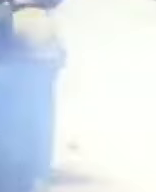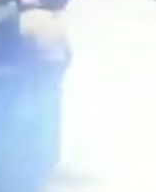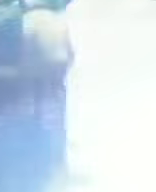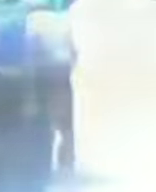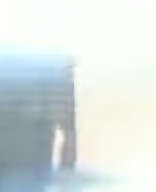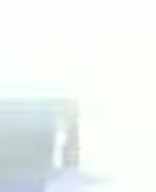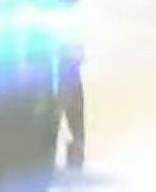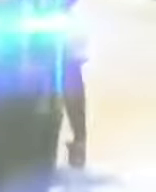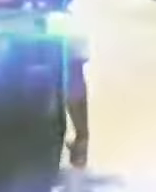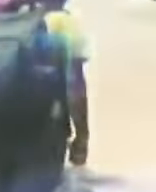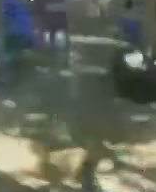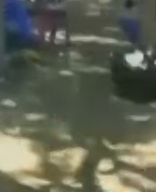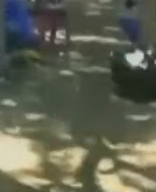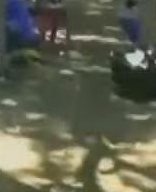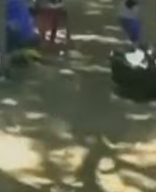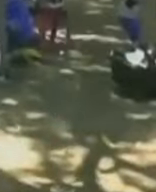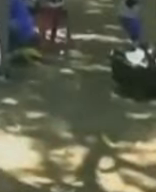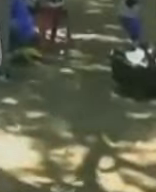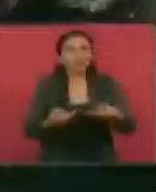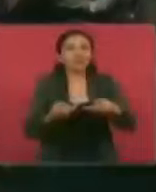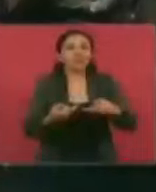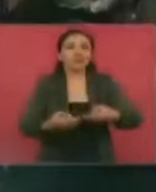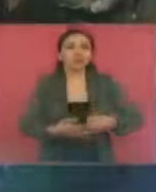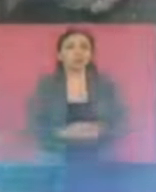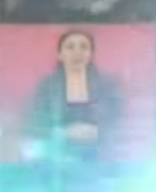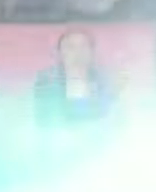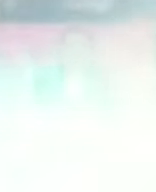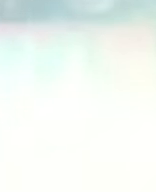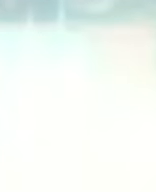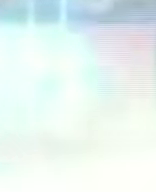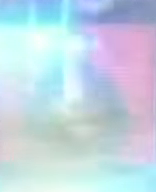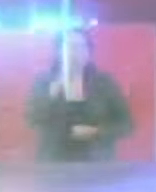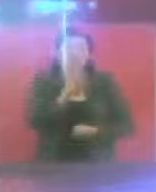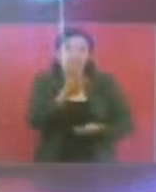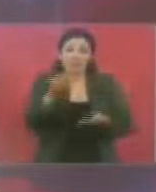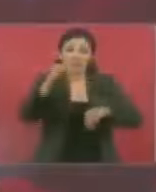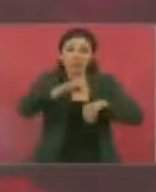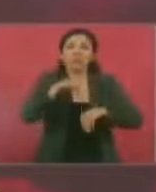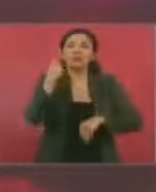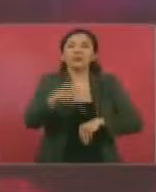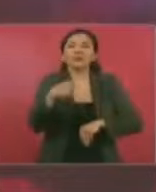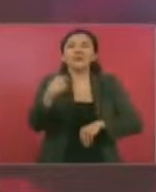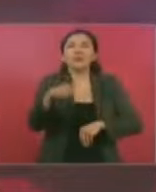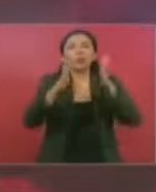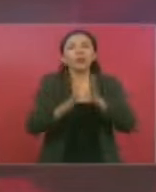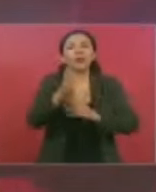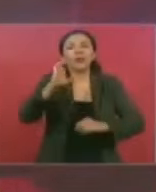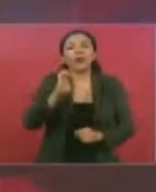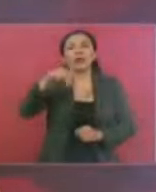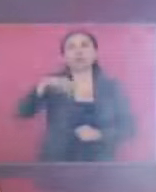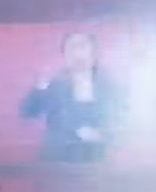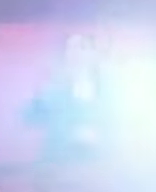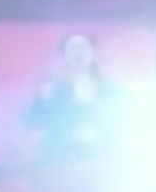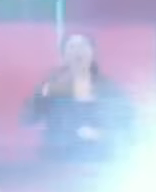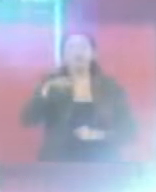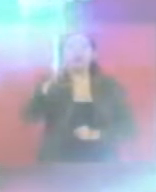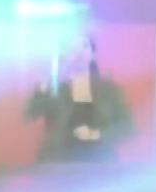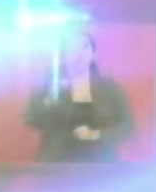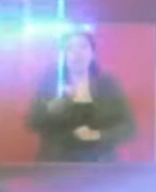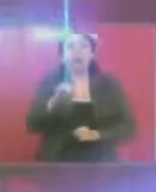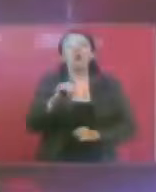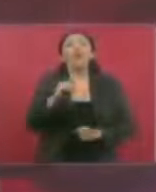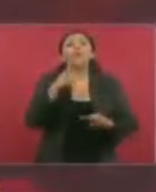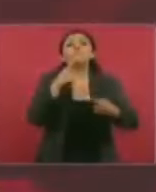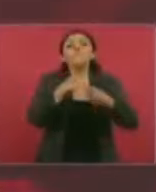migratorio partiendo de las realidades de los pueblos. Se va a llamar el encuentro por una